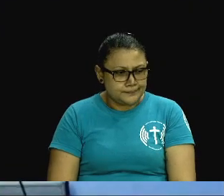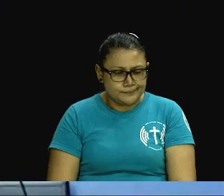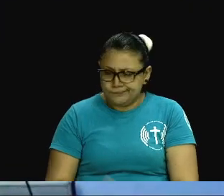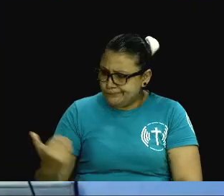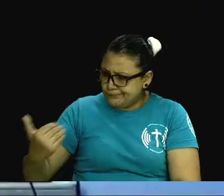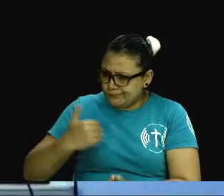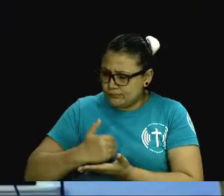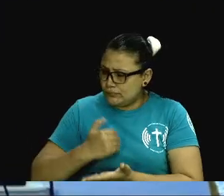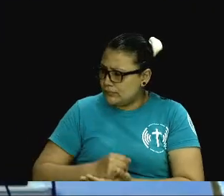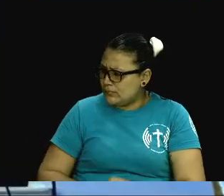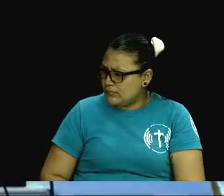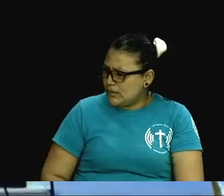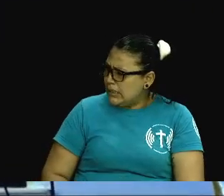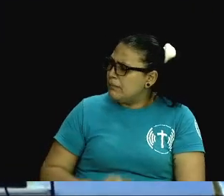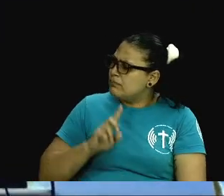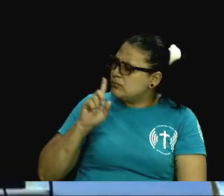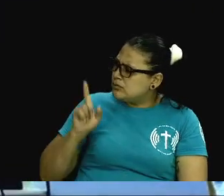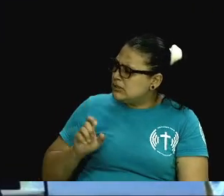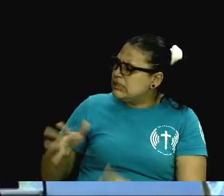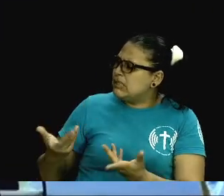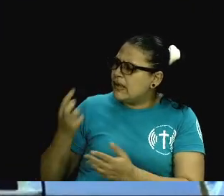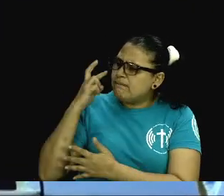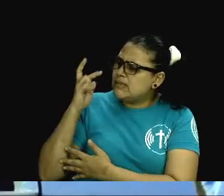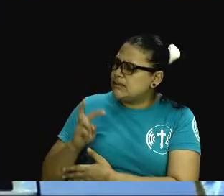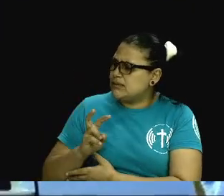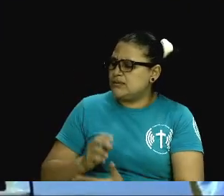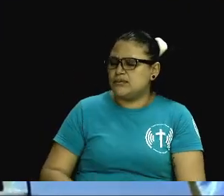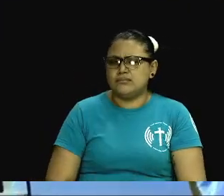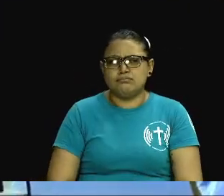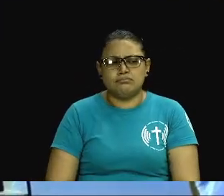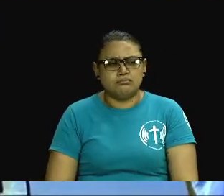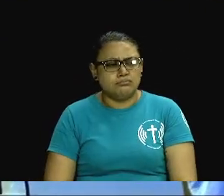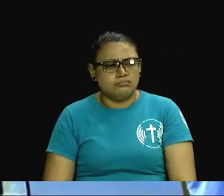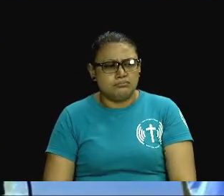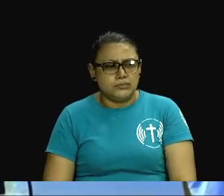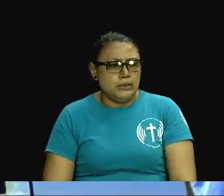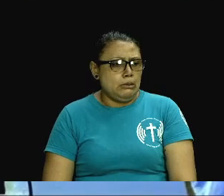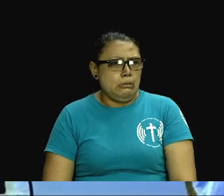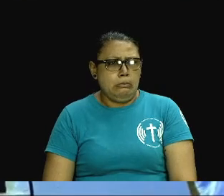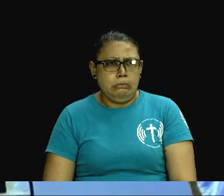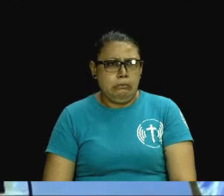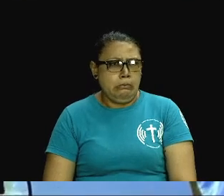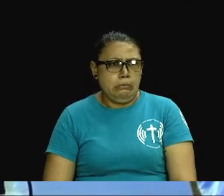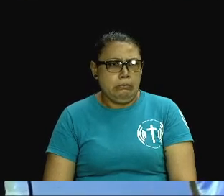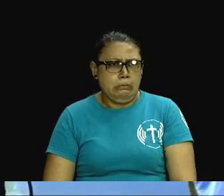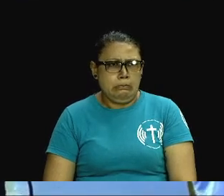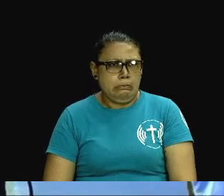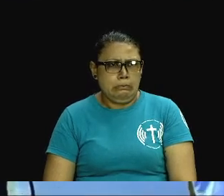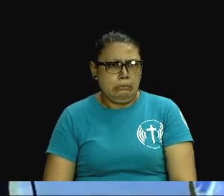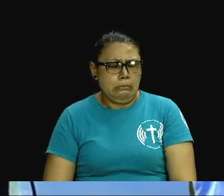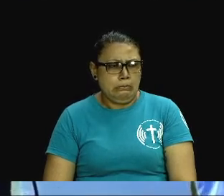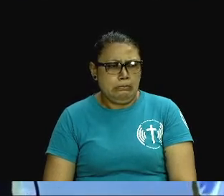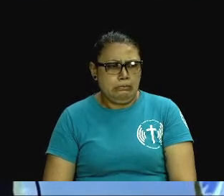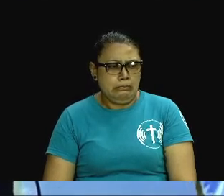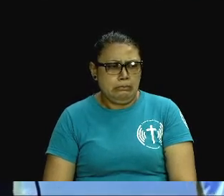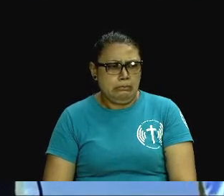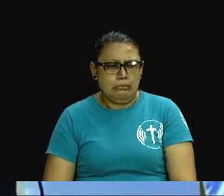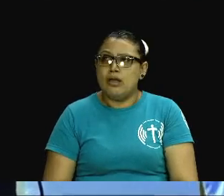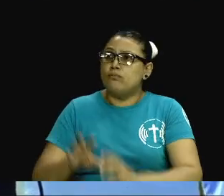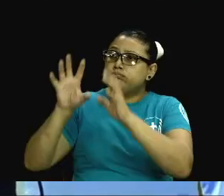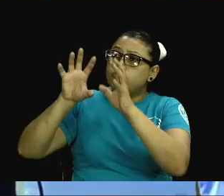mira yo una nubecita veo ese es el milagro de dios pero mira que importante